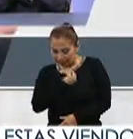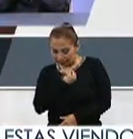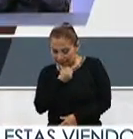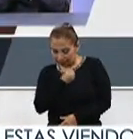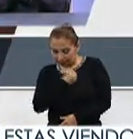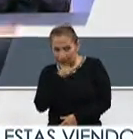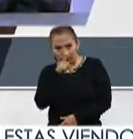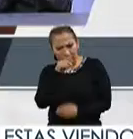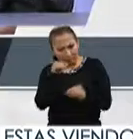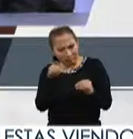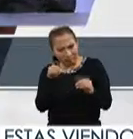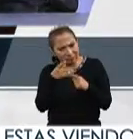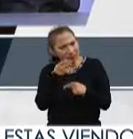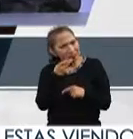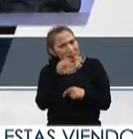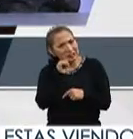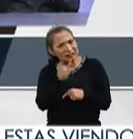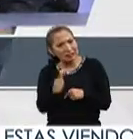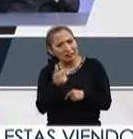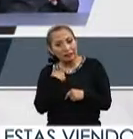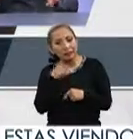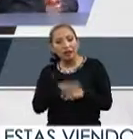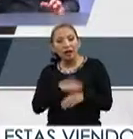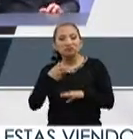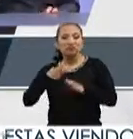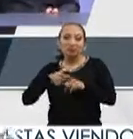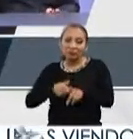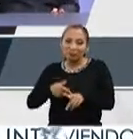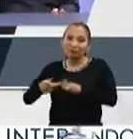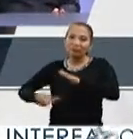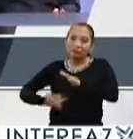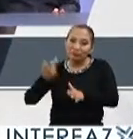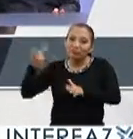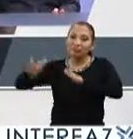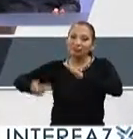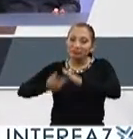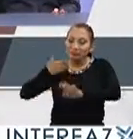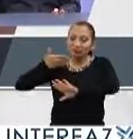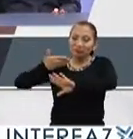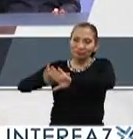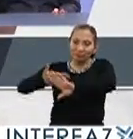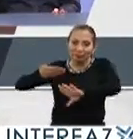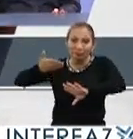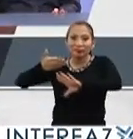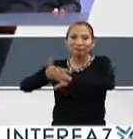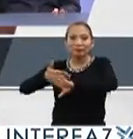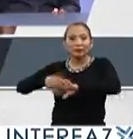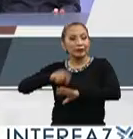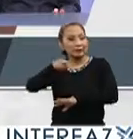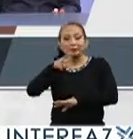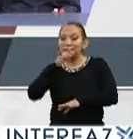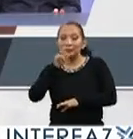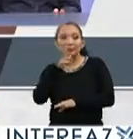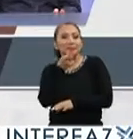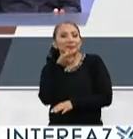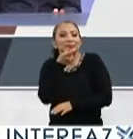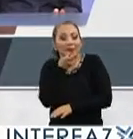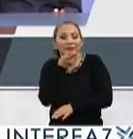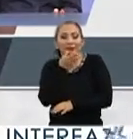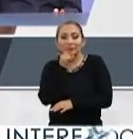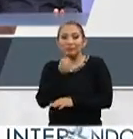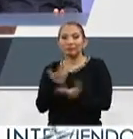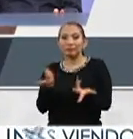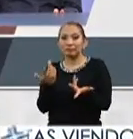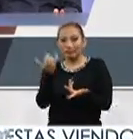más silencio haya, más posibilidad va a haber de estar ataque y ataque y ataque a la persona. ¿Por qué? Porque no hay consecuencias. Lo lógico es romper